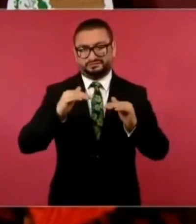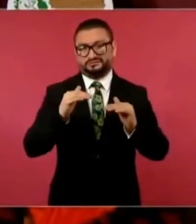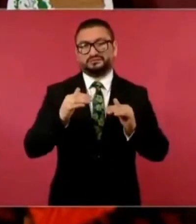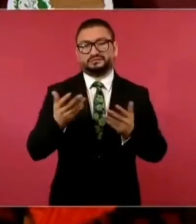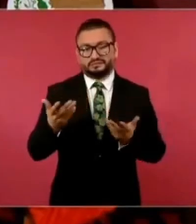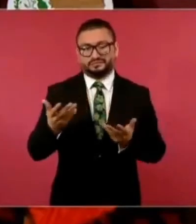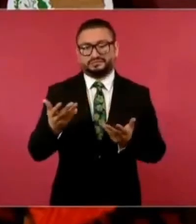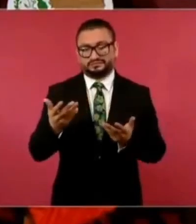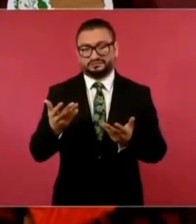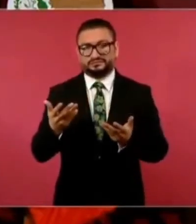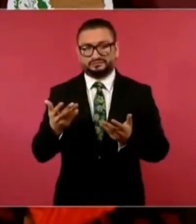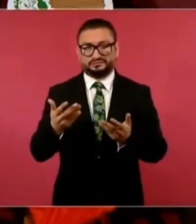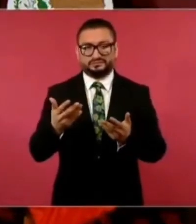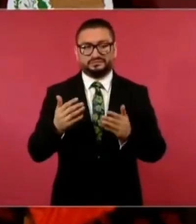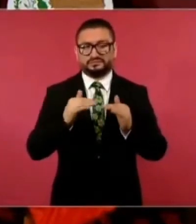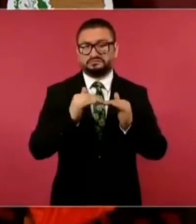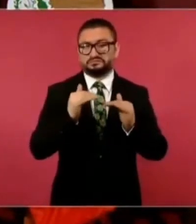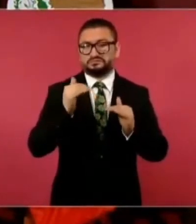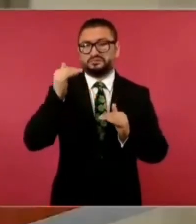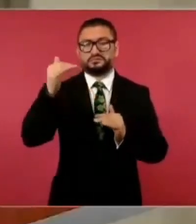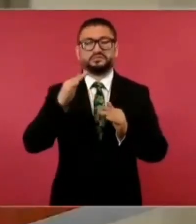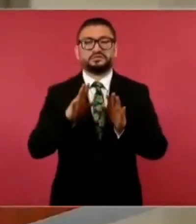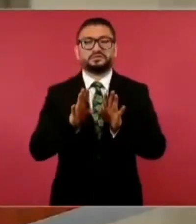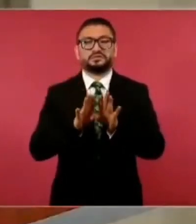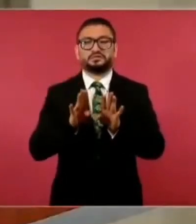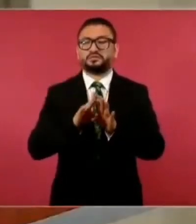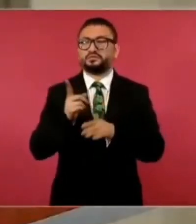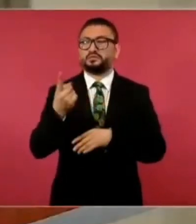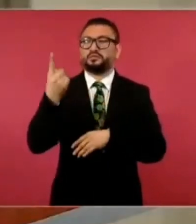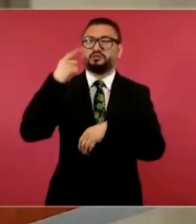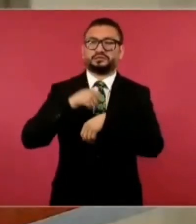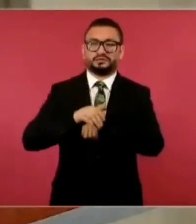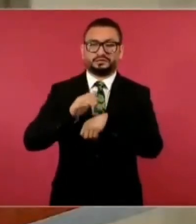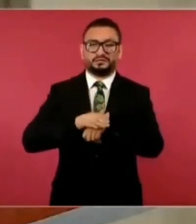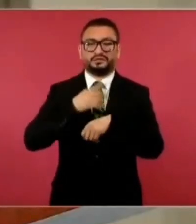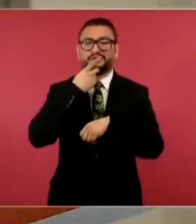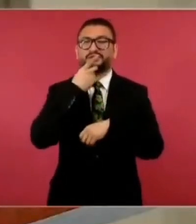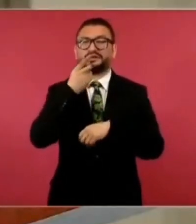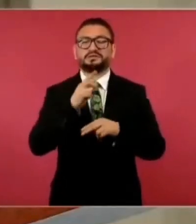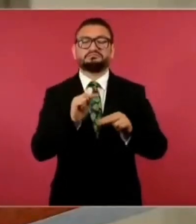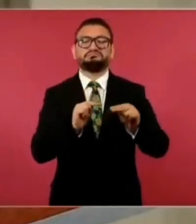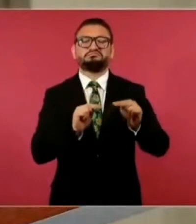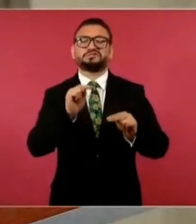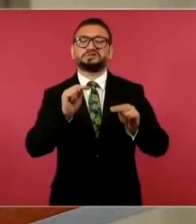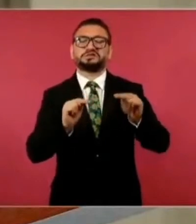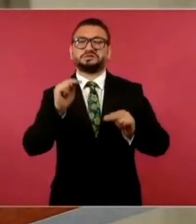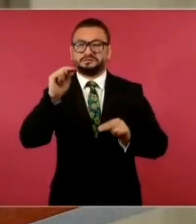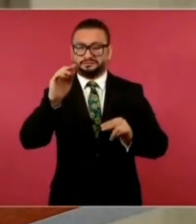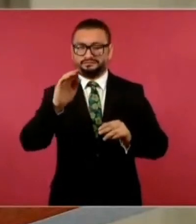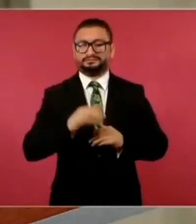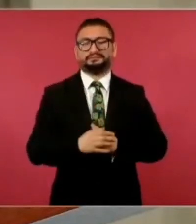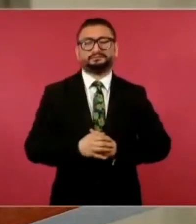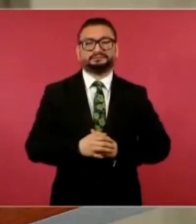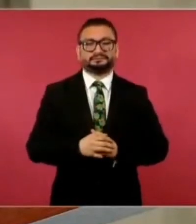hay, como diría un amigo, nivelitos.